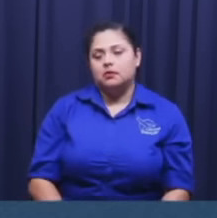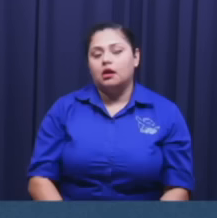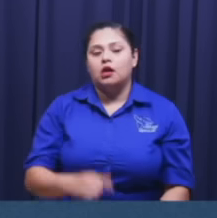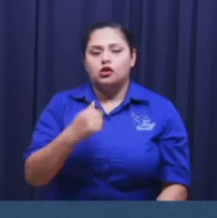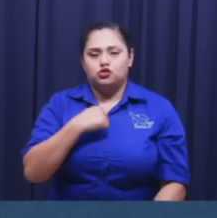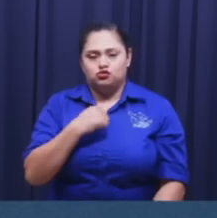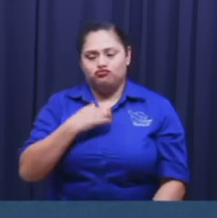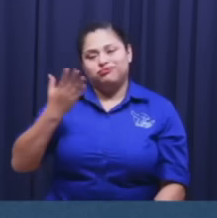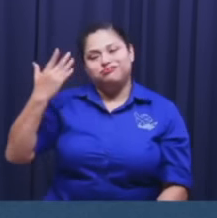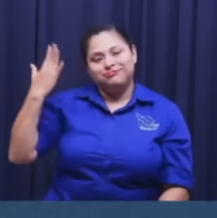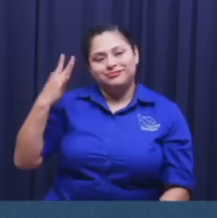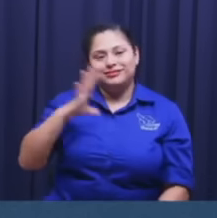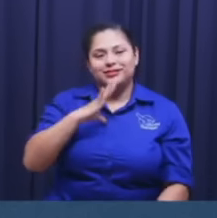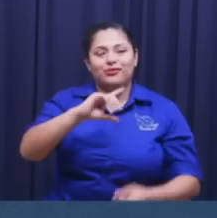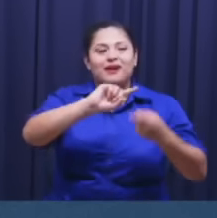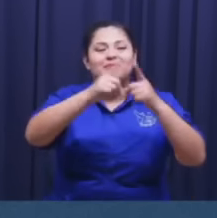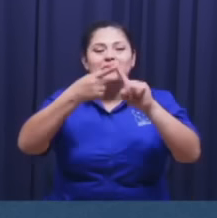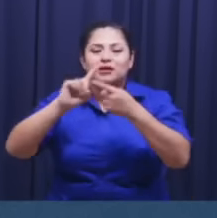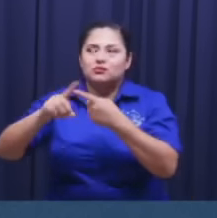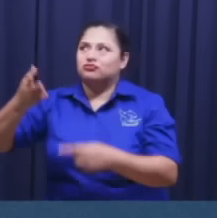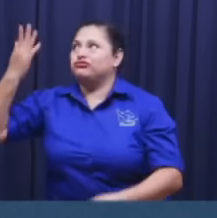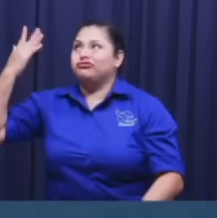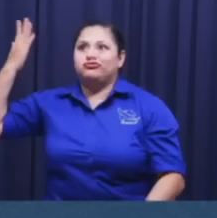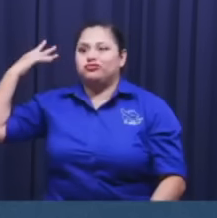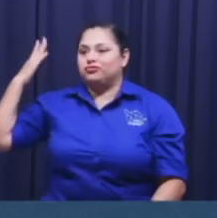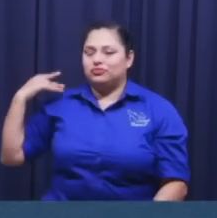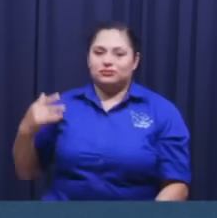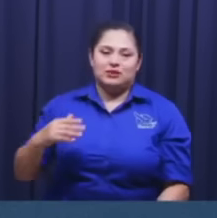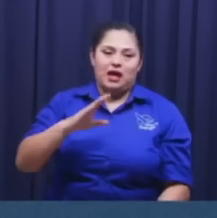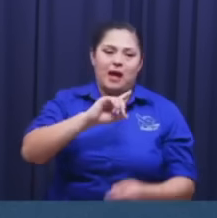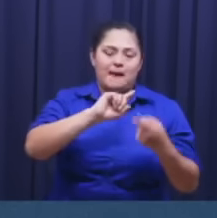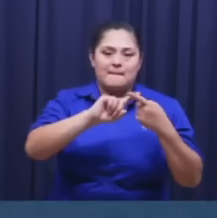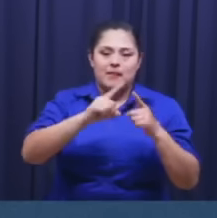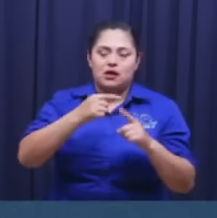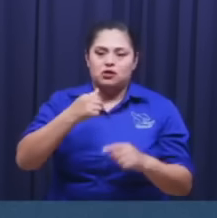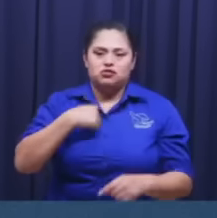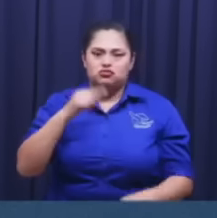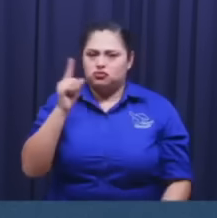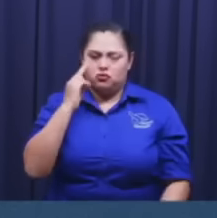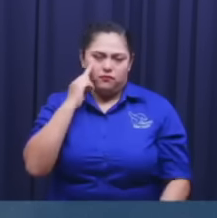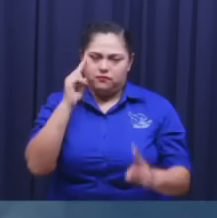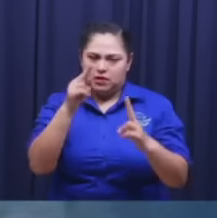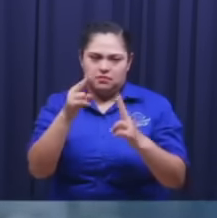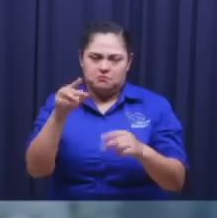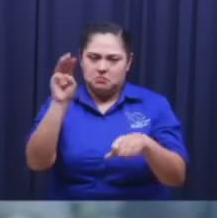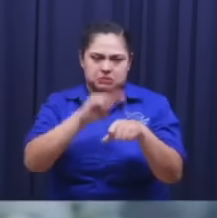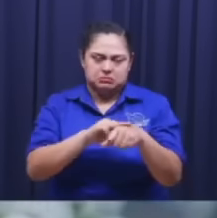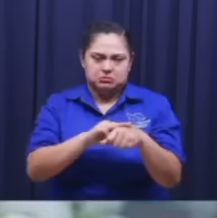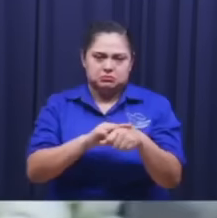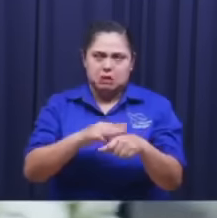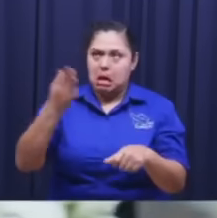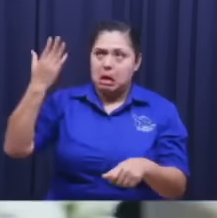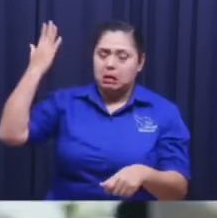tenía un mi amigo, hace muchos años que no lo veo.